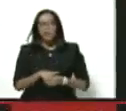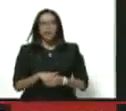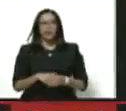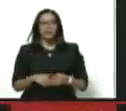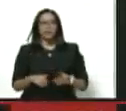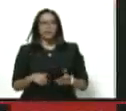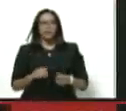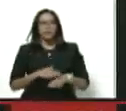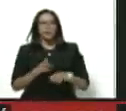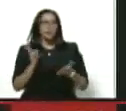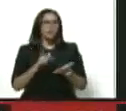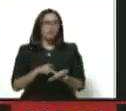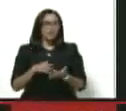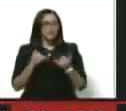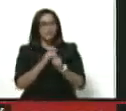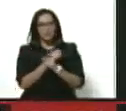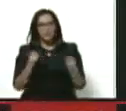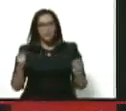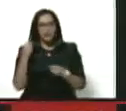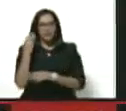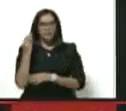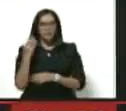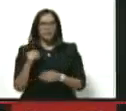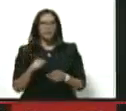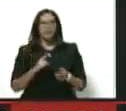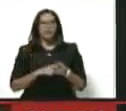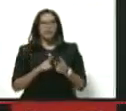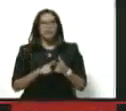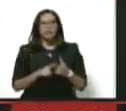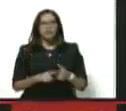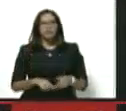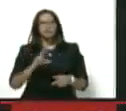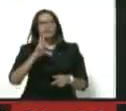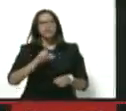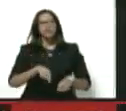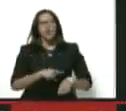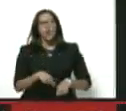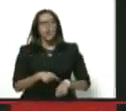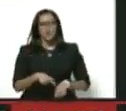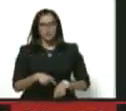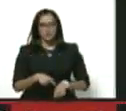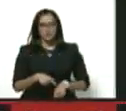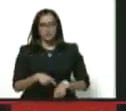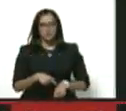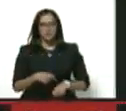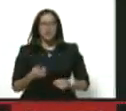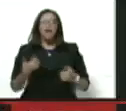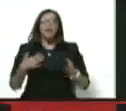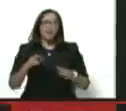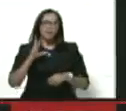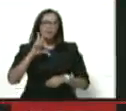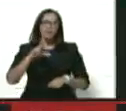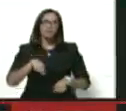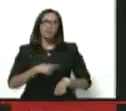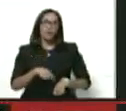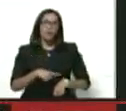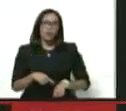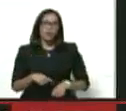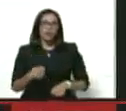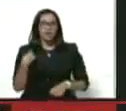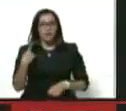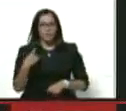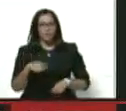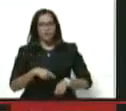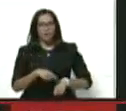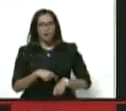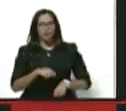no pudo votar porque cuando llegó ya había terminado la asamblea. Entonces le estamos poniendo, presidente, 3 horas. Al menos 3 horas. Me explico. La primera hora